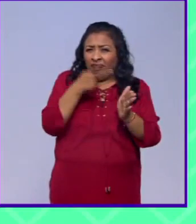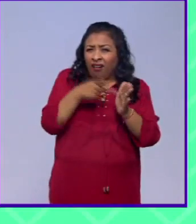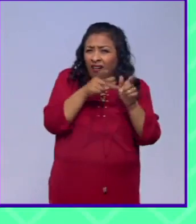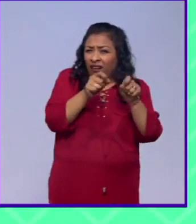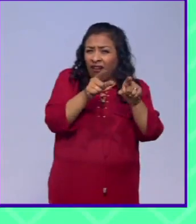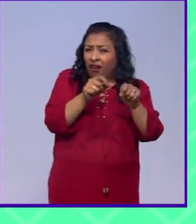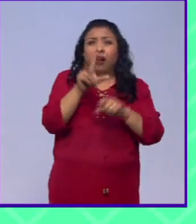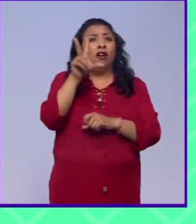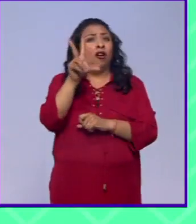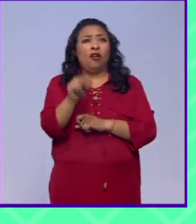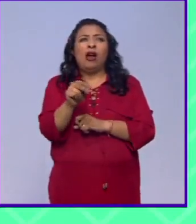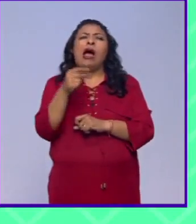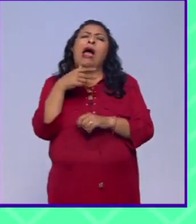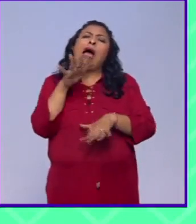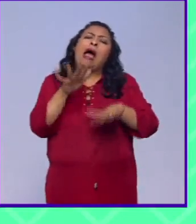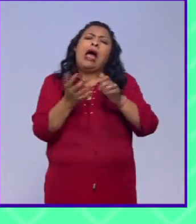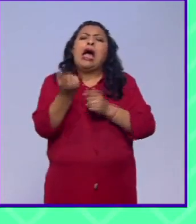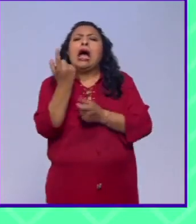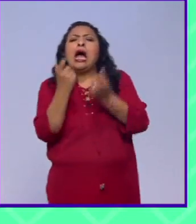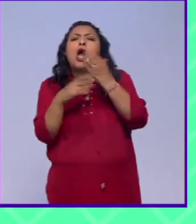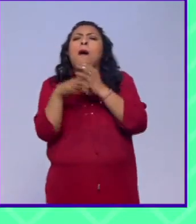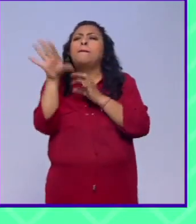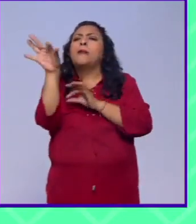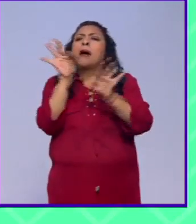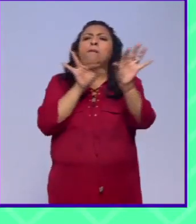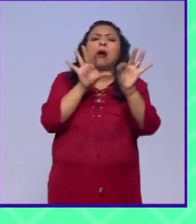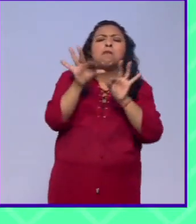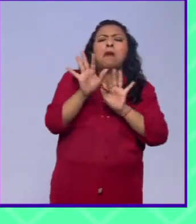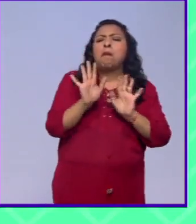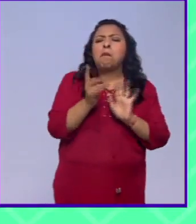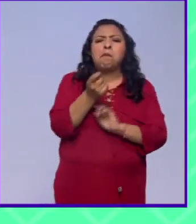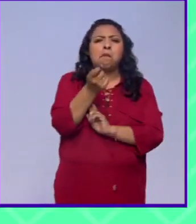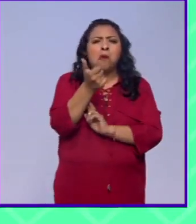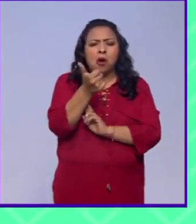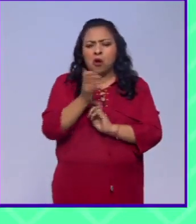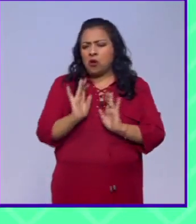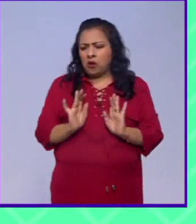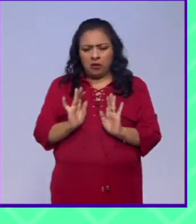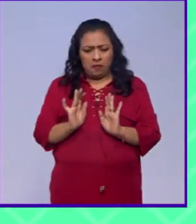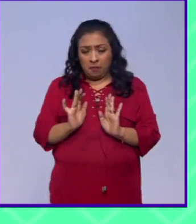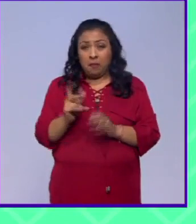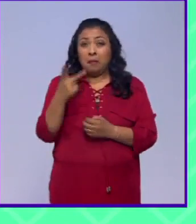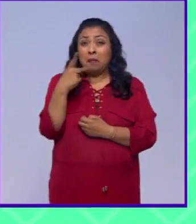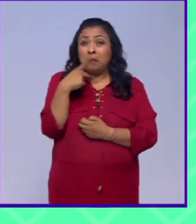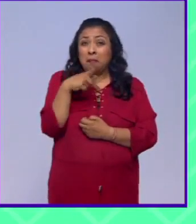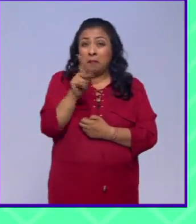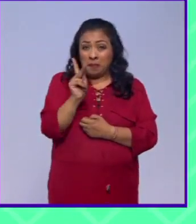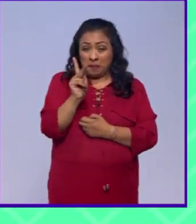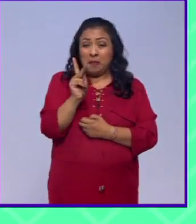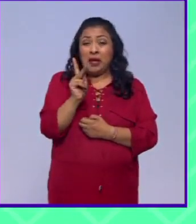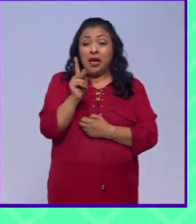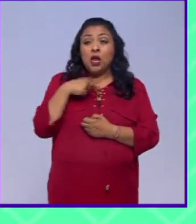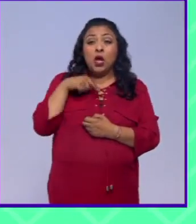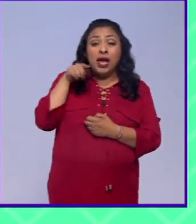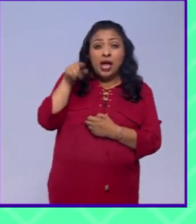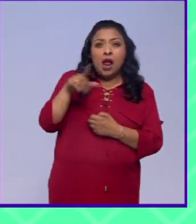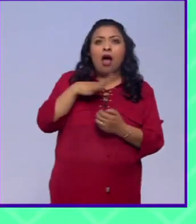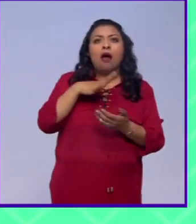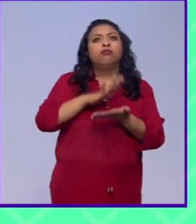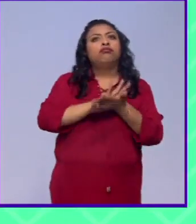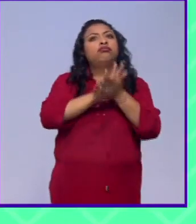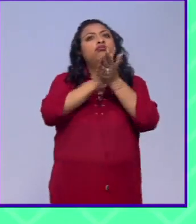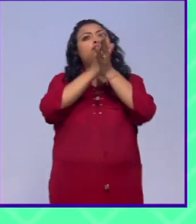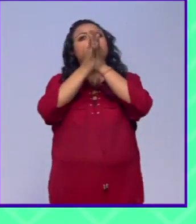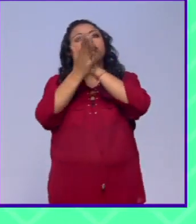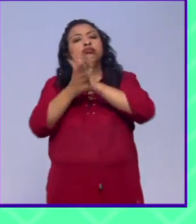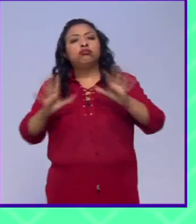Sino que, bueno, a veces sí, coge alguna cosa de aquí y tal, y otra cosa de allá. Pero él va evolucionando en relación